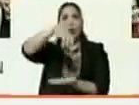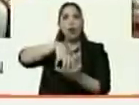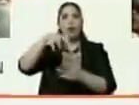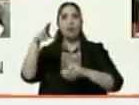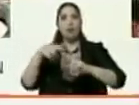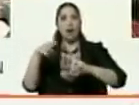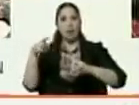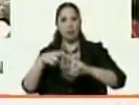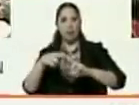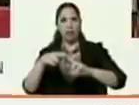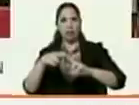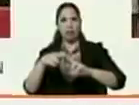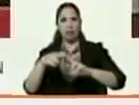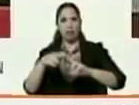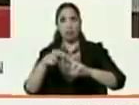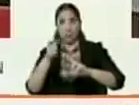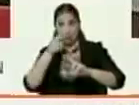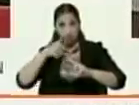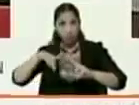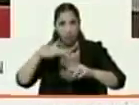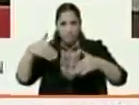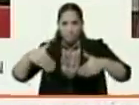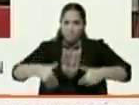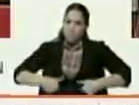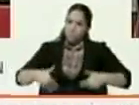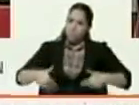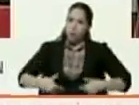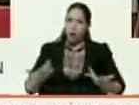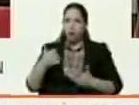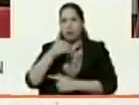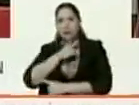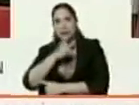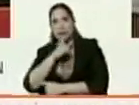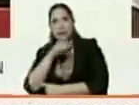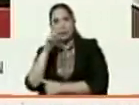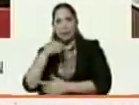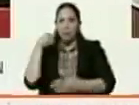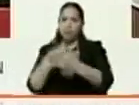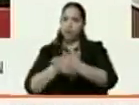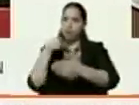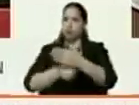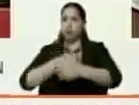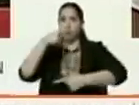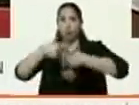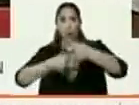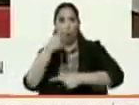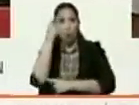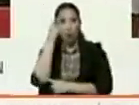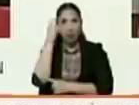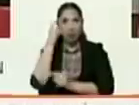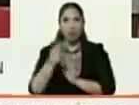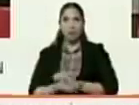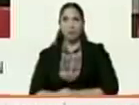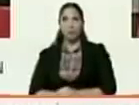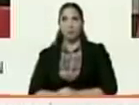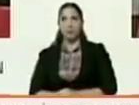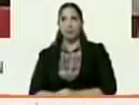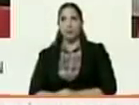por su esfuerzo, por su resistencia y por su lucha diaria. y